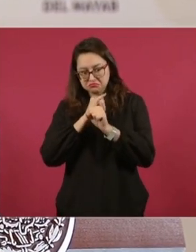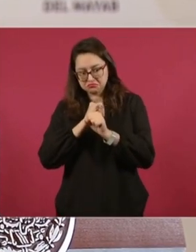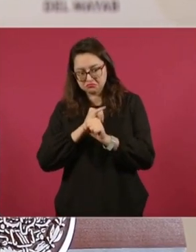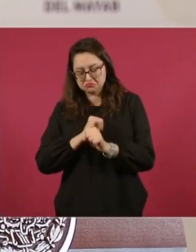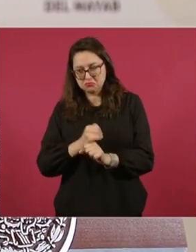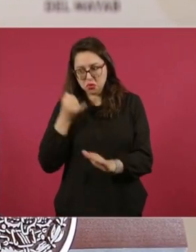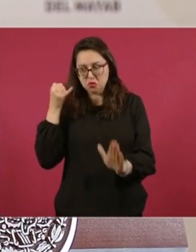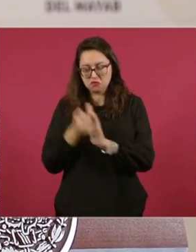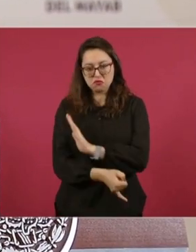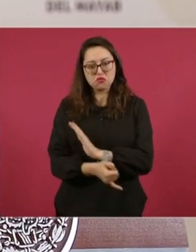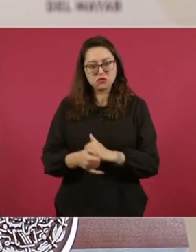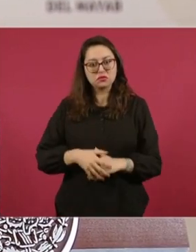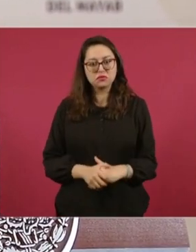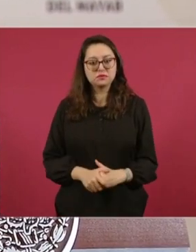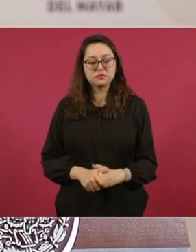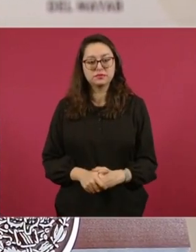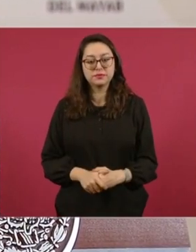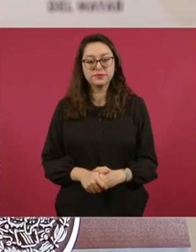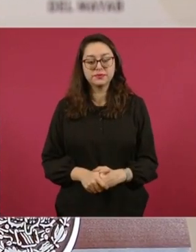económico.